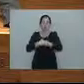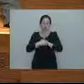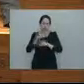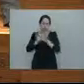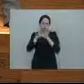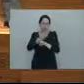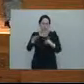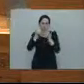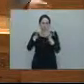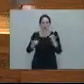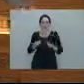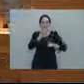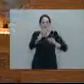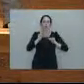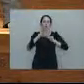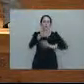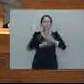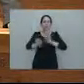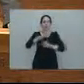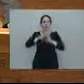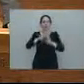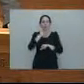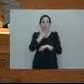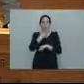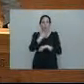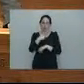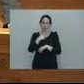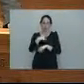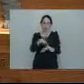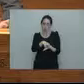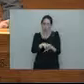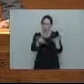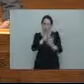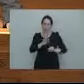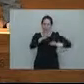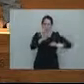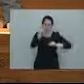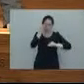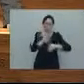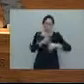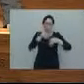los datos de una organización como la Cruz Roja, de la que no hay que dudar de su fiabilidad.